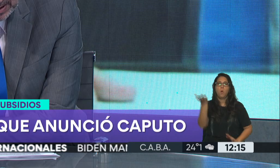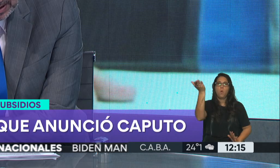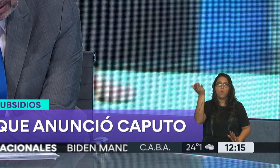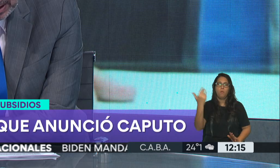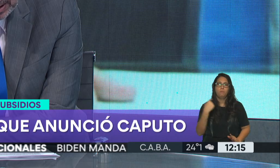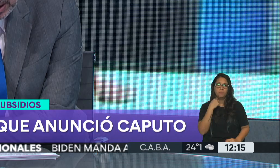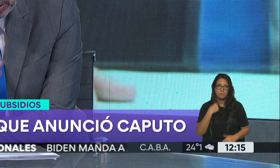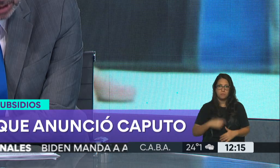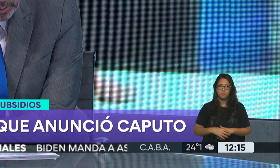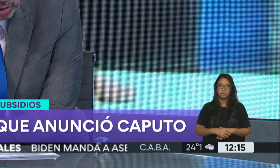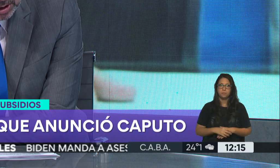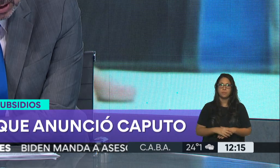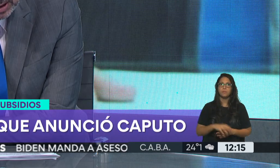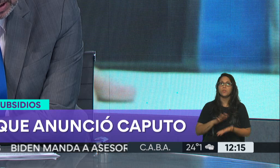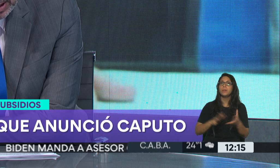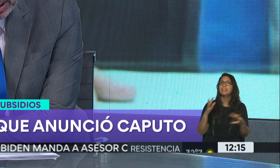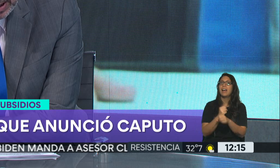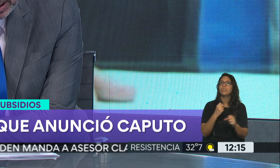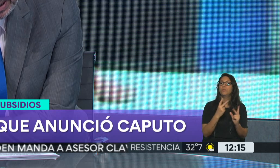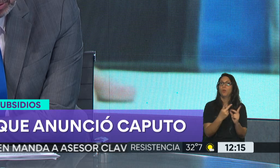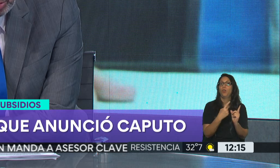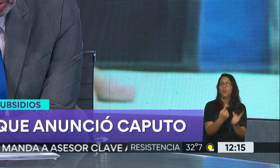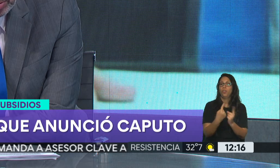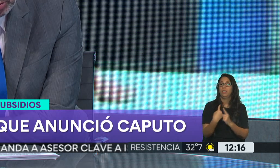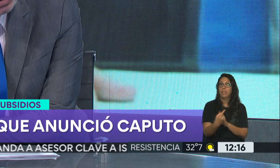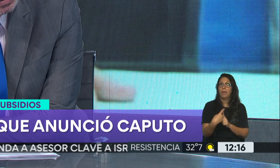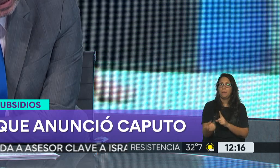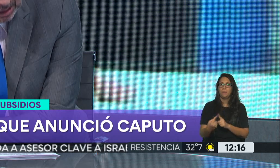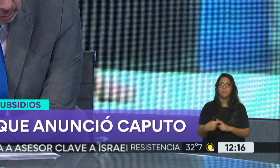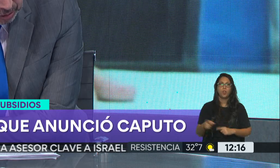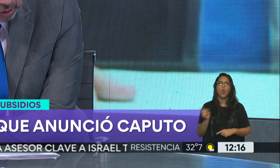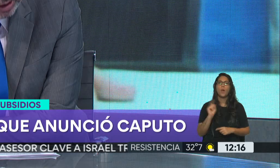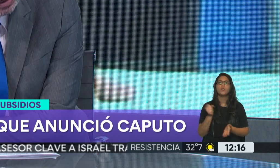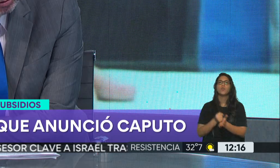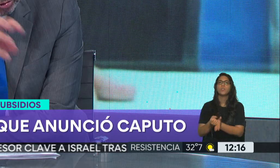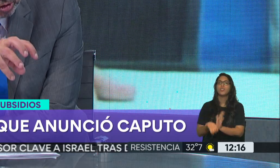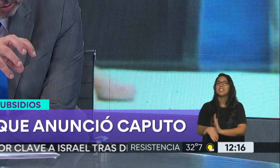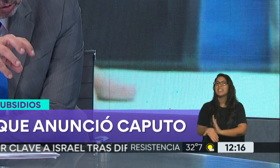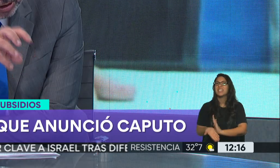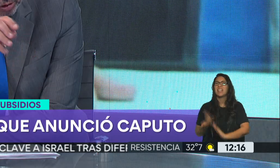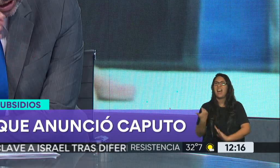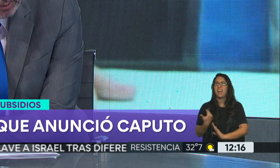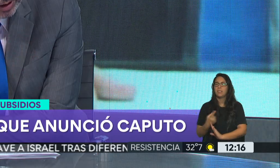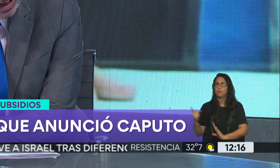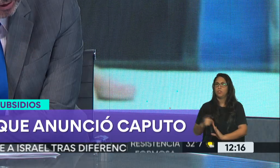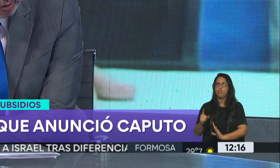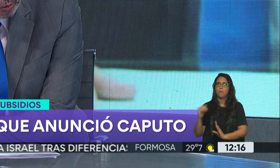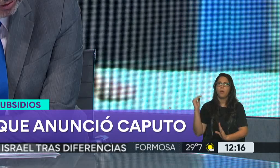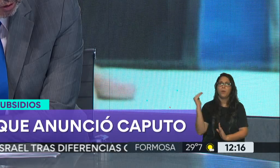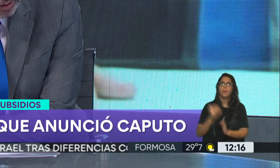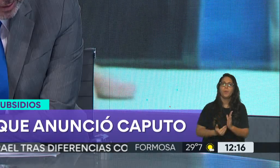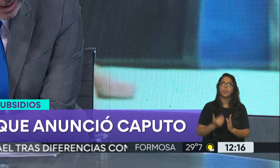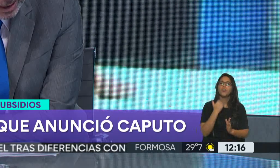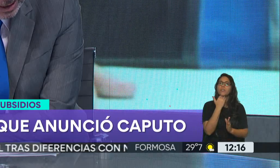tema caliente que tiene que ver con el transporte. La reducción no es quita del subsidio, es reducción, o sea, no tenemos claro